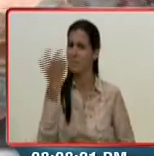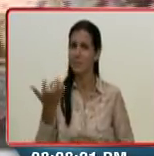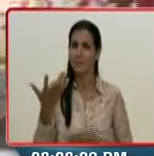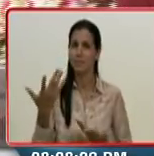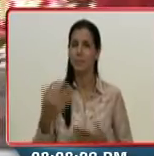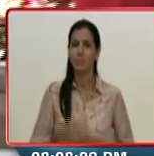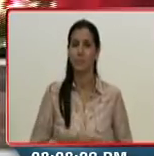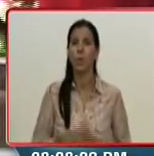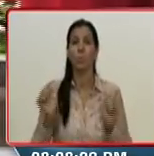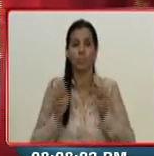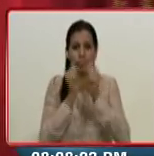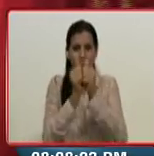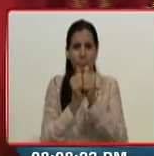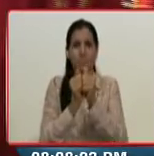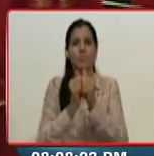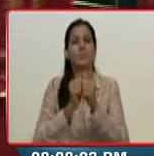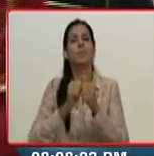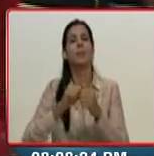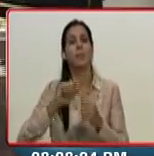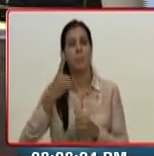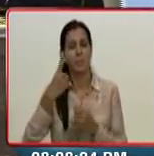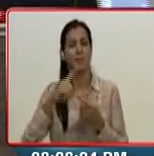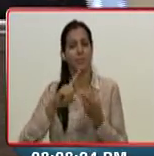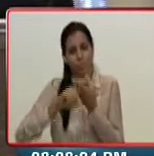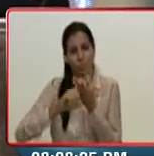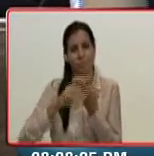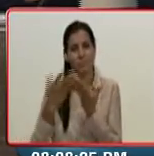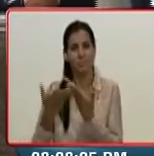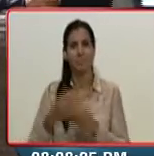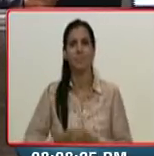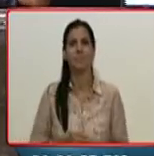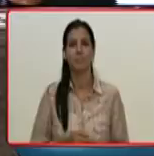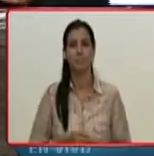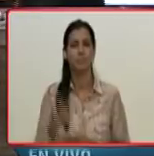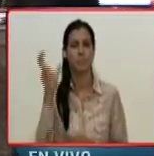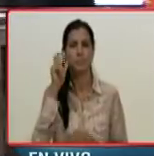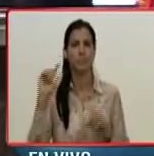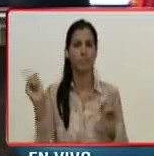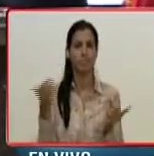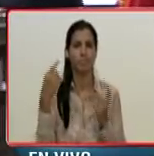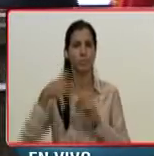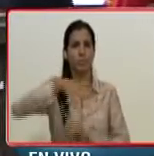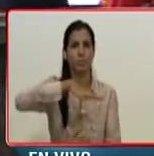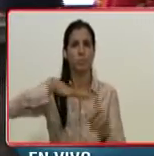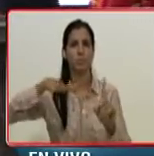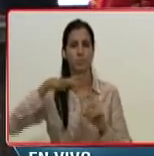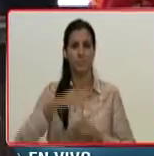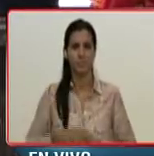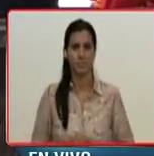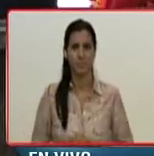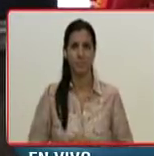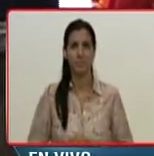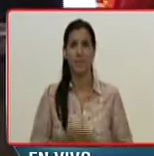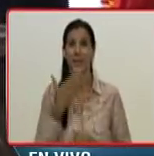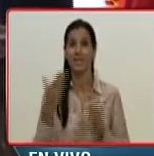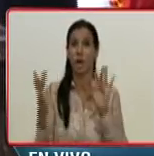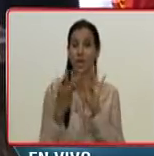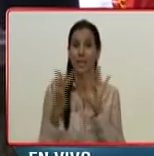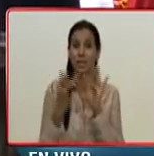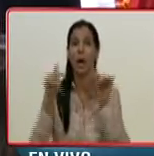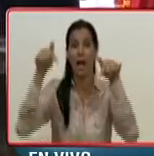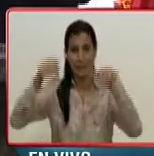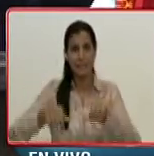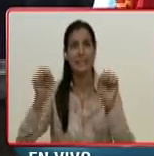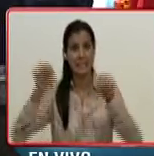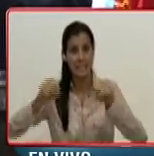en compañía de la primera combatiente Cilia Afores. Escuchemos parte del ambiente. Gracias por el pase. Nos encontramos